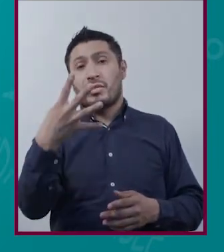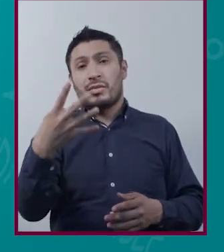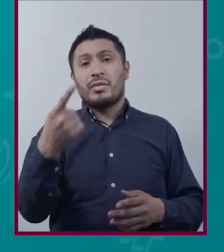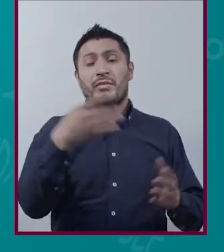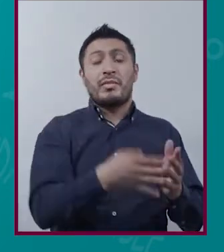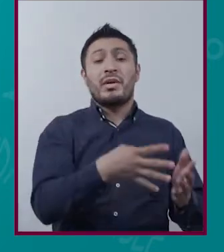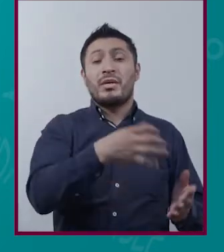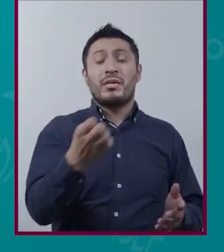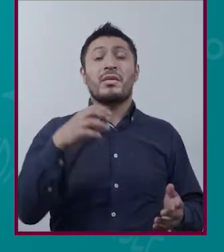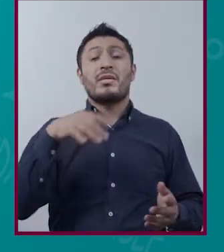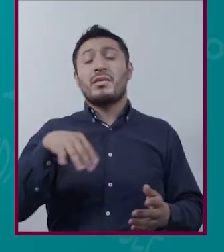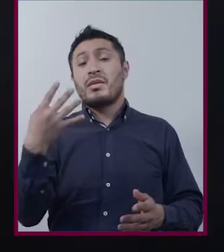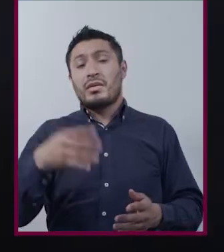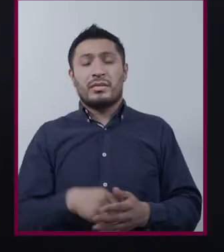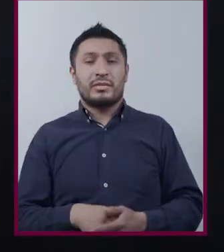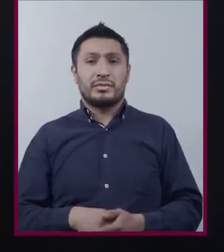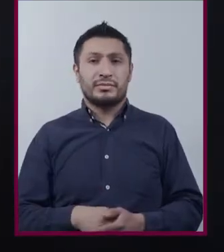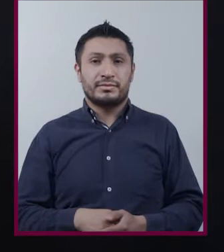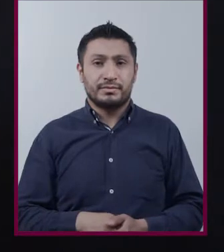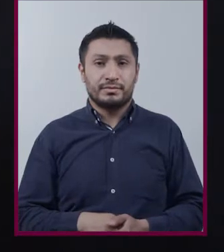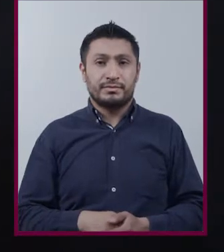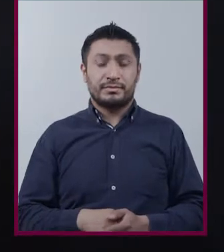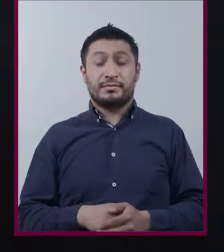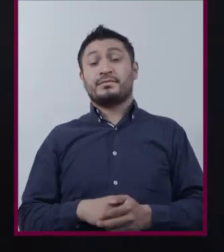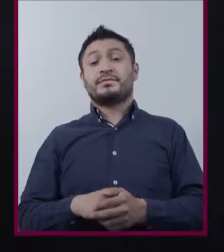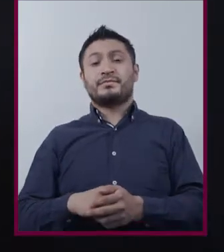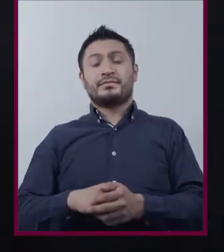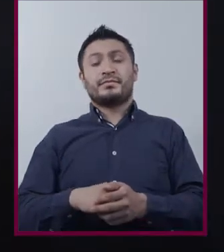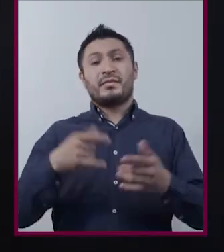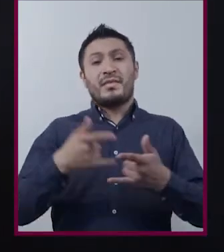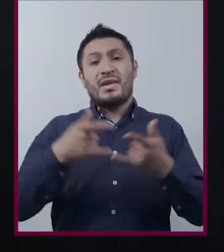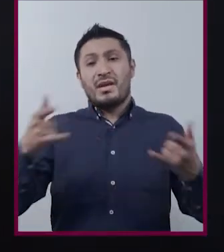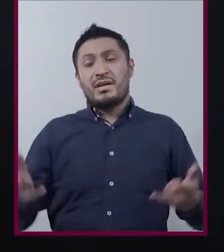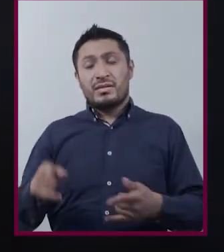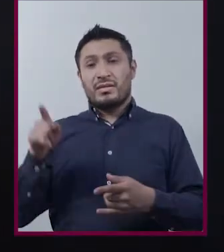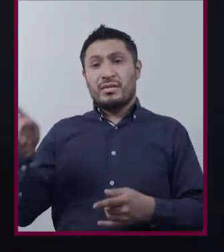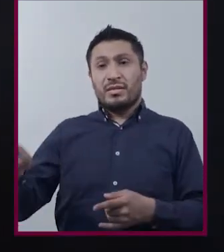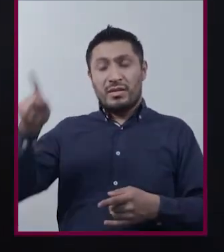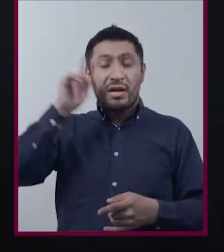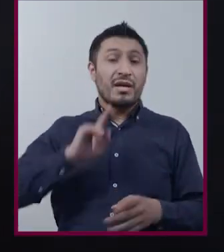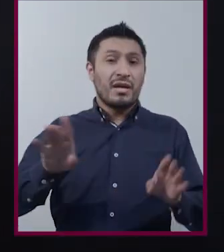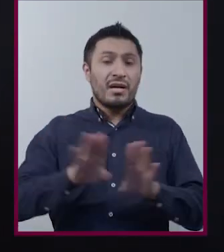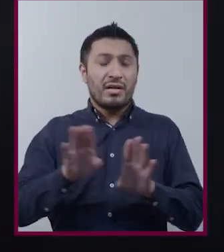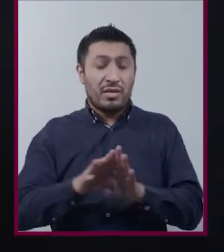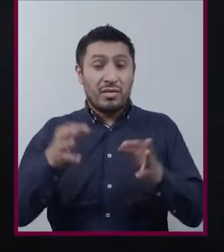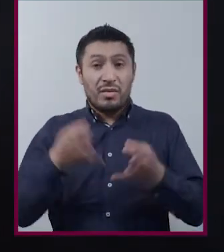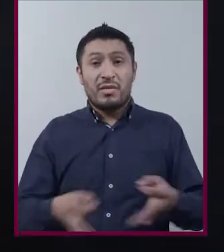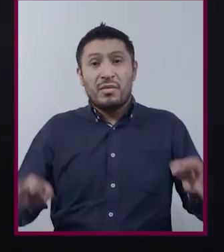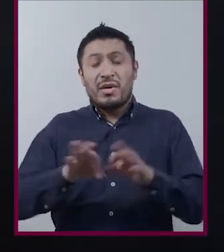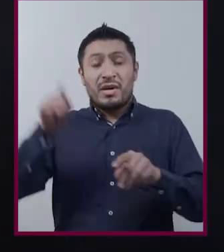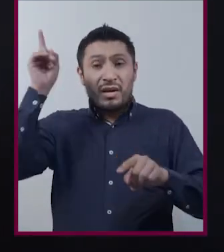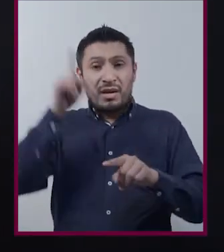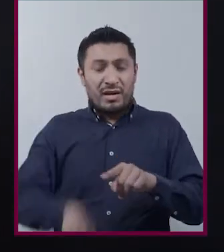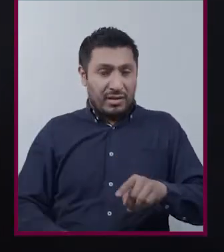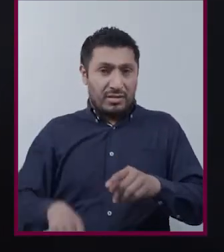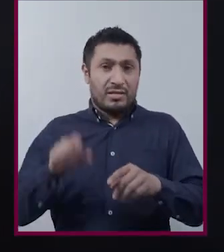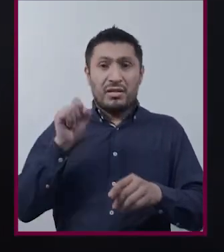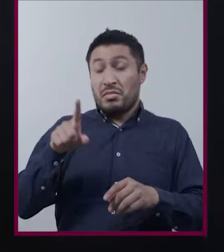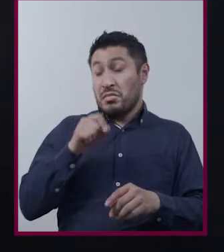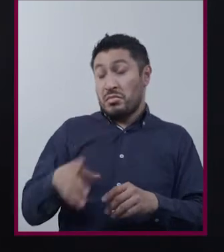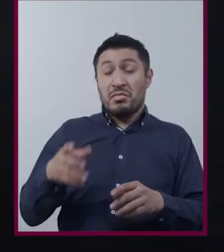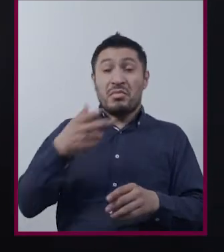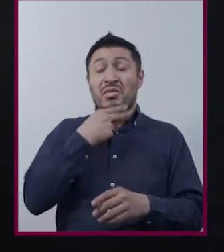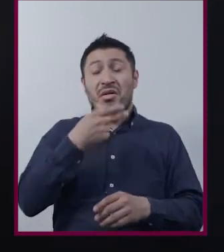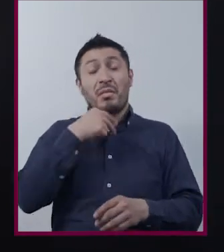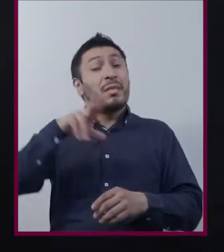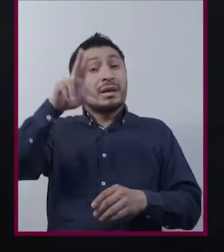1894-1914, de Friedrich Katz. Por otro lado, la narrativa de Campobello destaca porque rompió los cánones y la estética de aquella época.